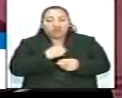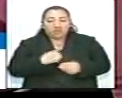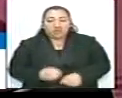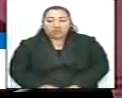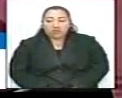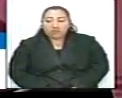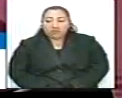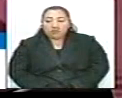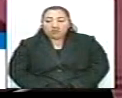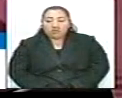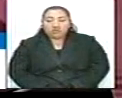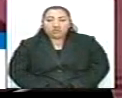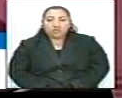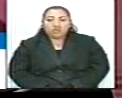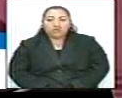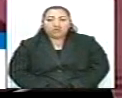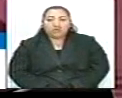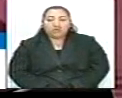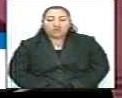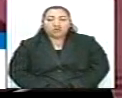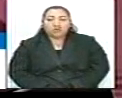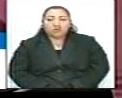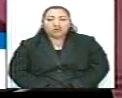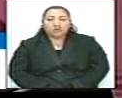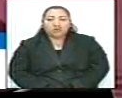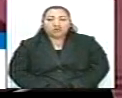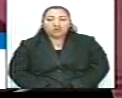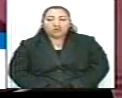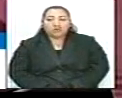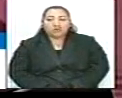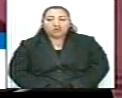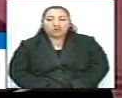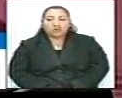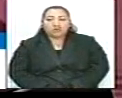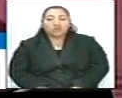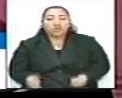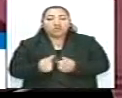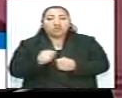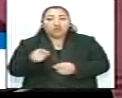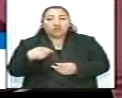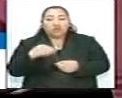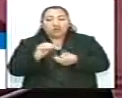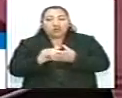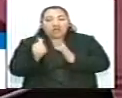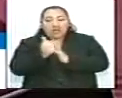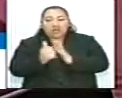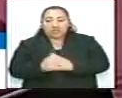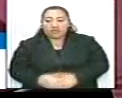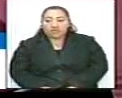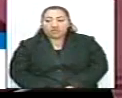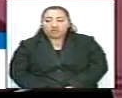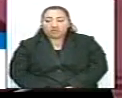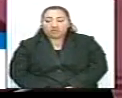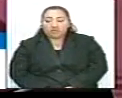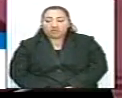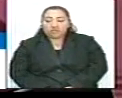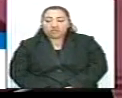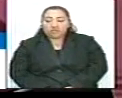sino entendiendo de que hay una demanda mayor de la población y en función de eso los iremos agendando, colegas